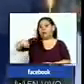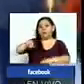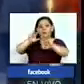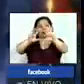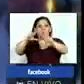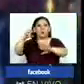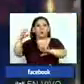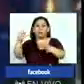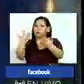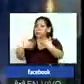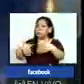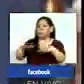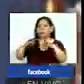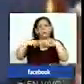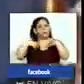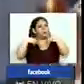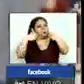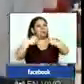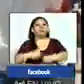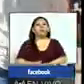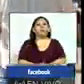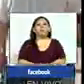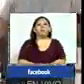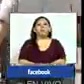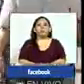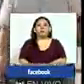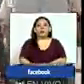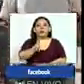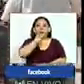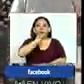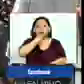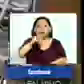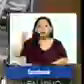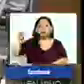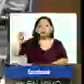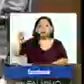25.800 se han recuperado de COVID-19. Este es un informe de Marcela Rivera.